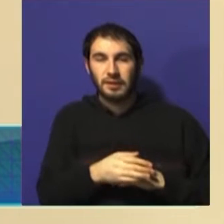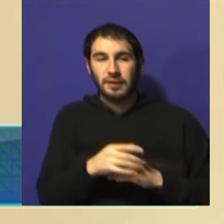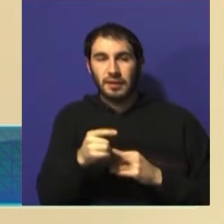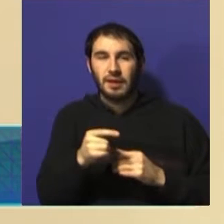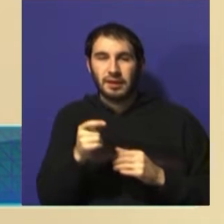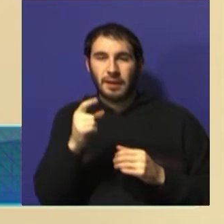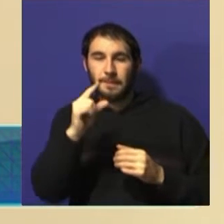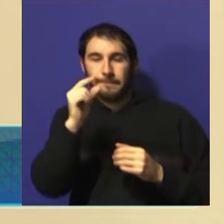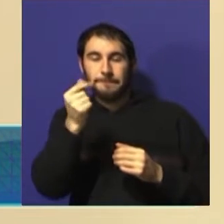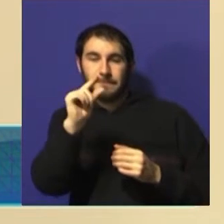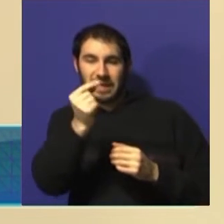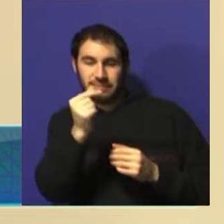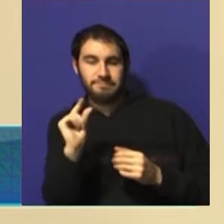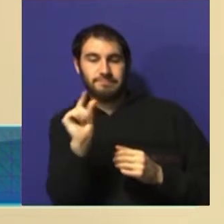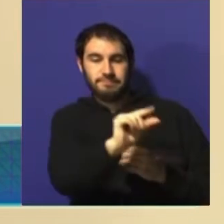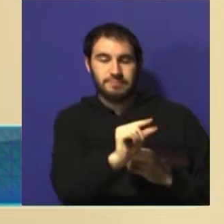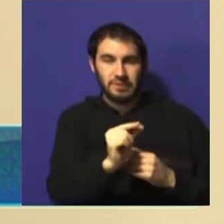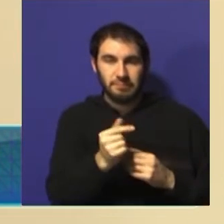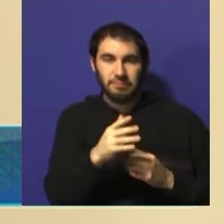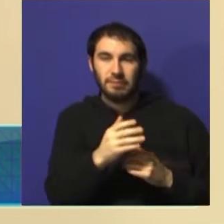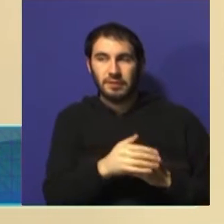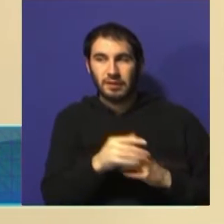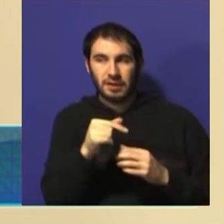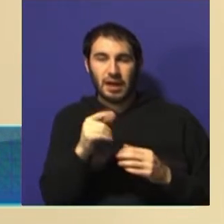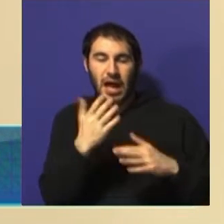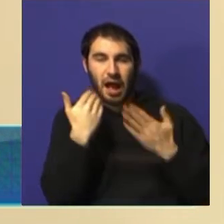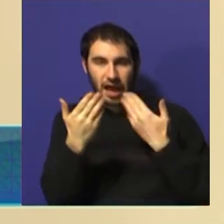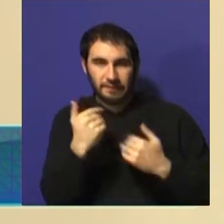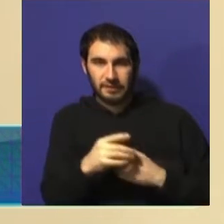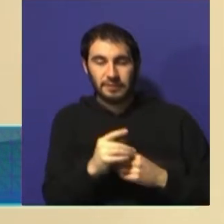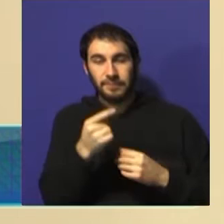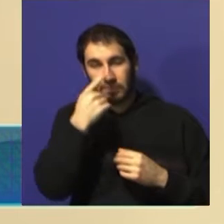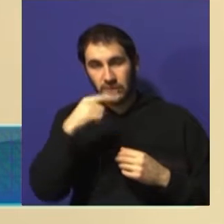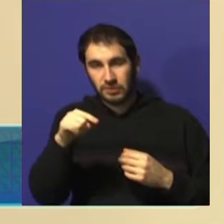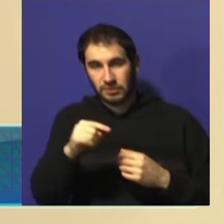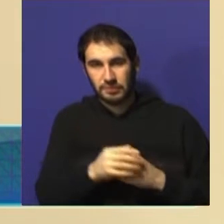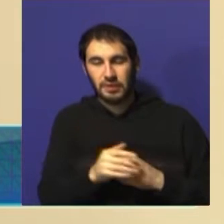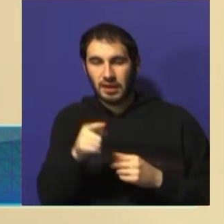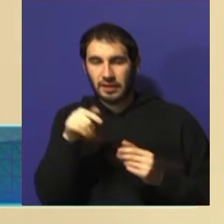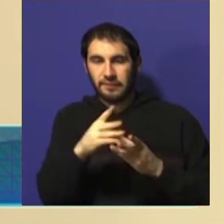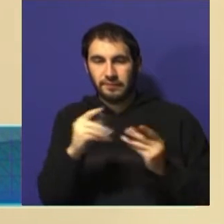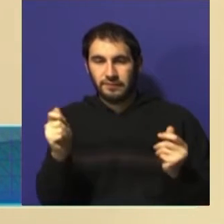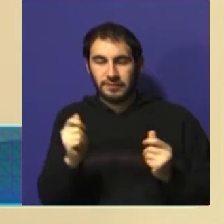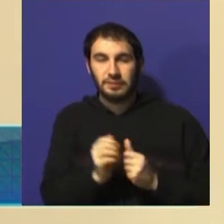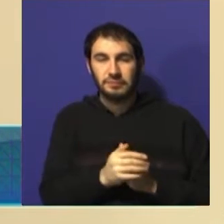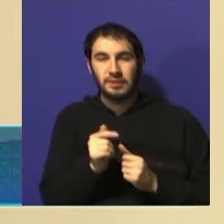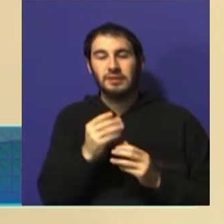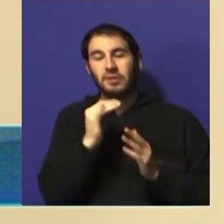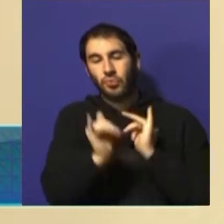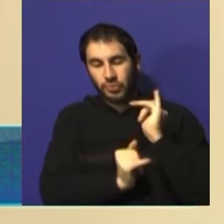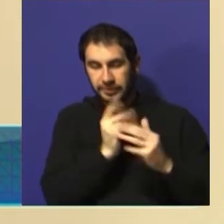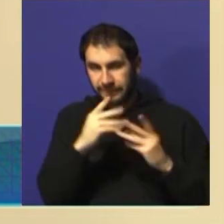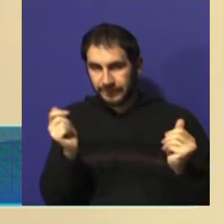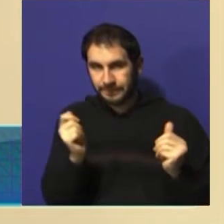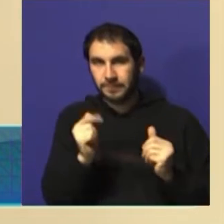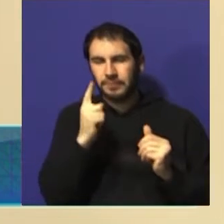diezmo. De eso, por lo menos es lo que se viene hablando. Y lo último, para terminar con esta descripción, es